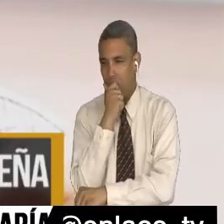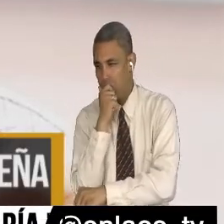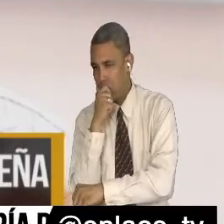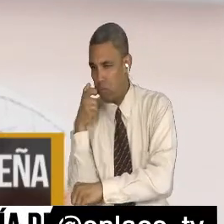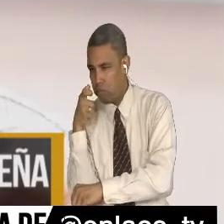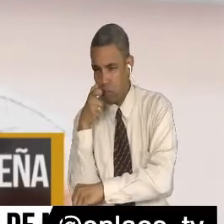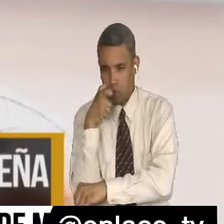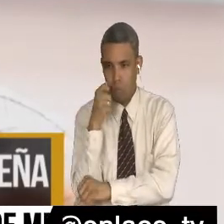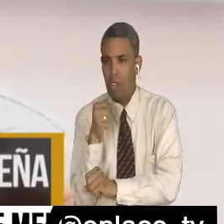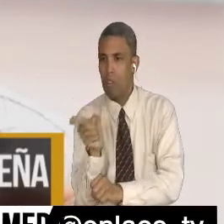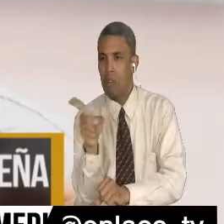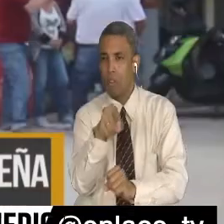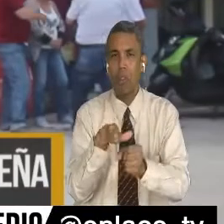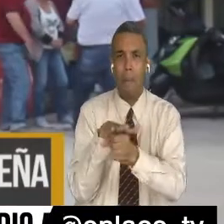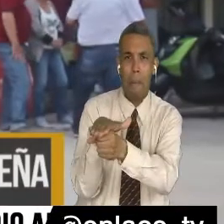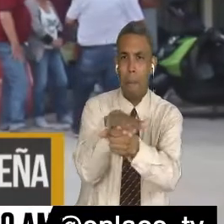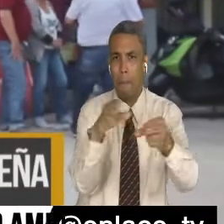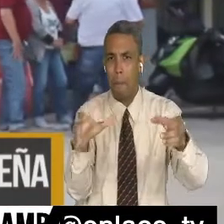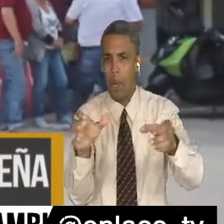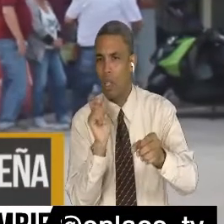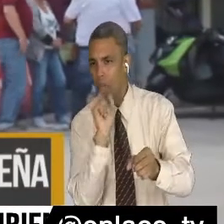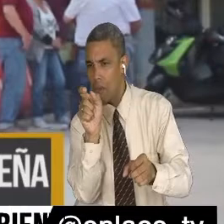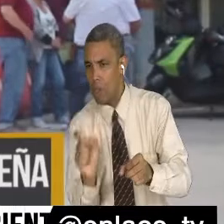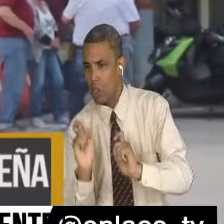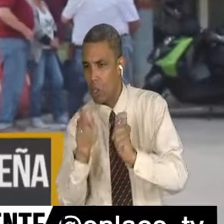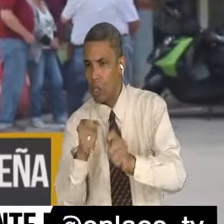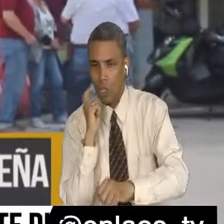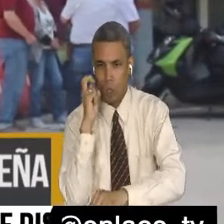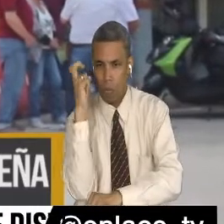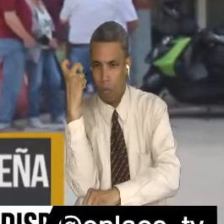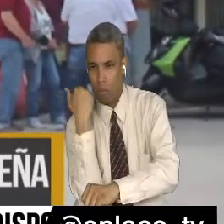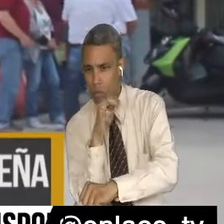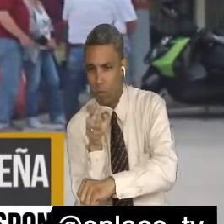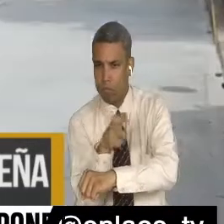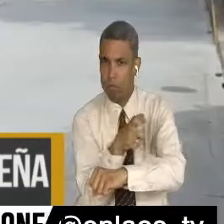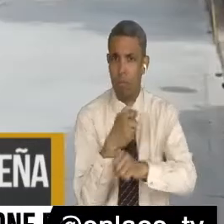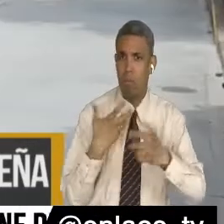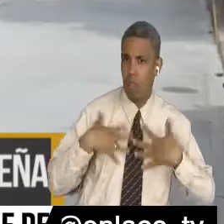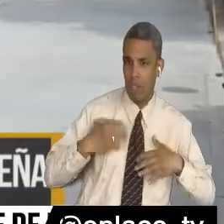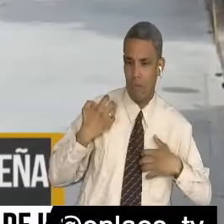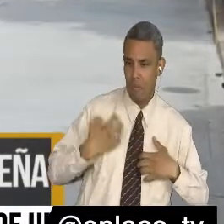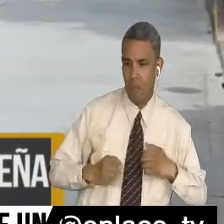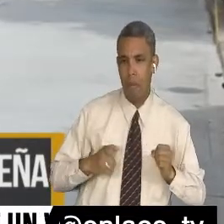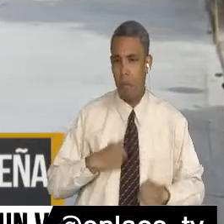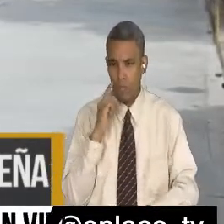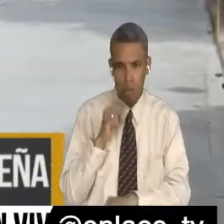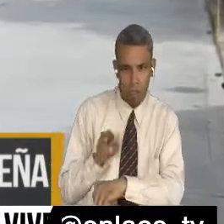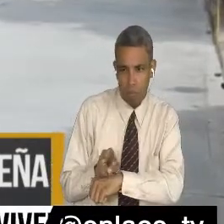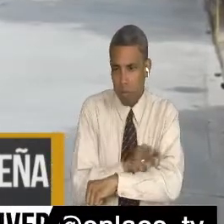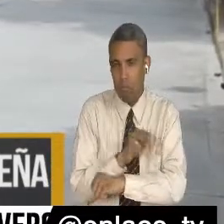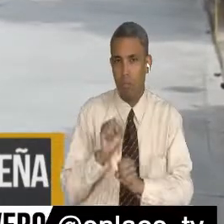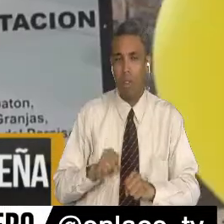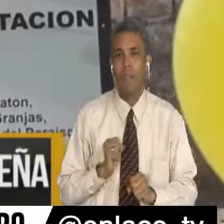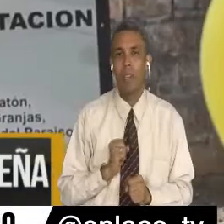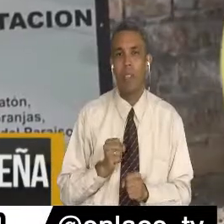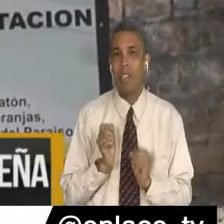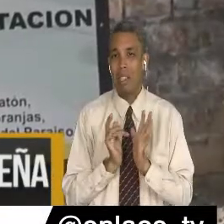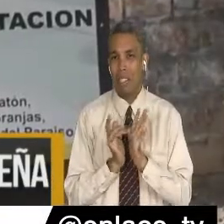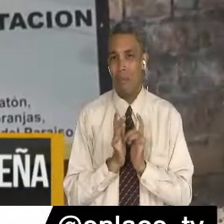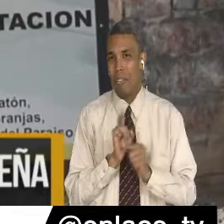hacer veeduría en la obra. Se espera que luego de Semana Santa comiencen en firme los trabajos en el barrio Barranca Bermeja. En total